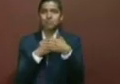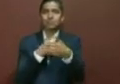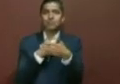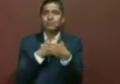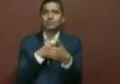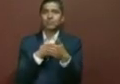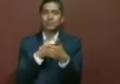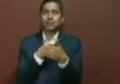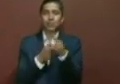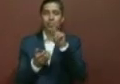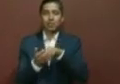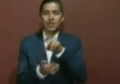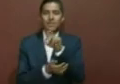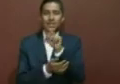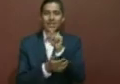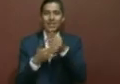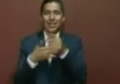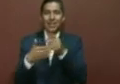21 al 20,